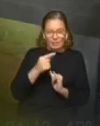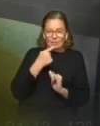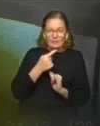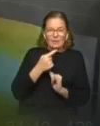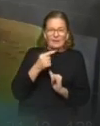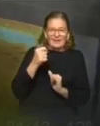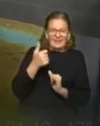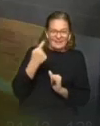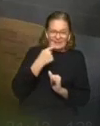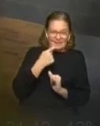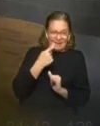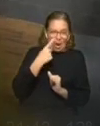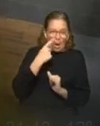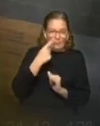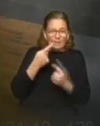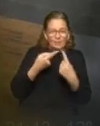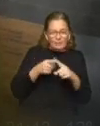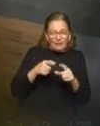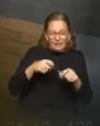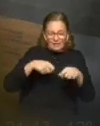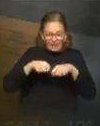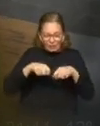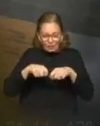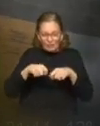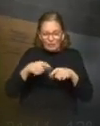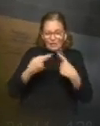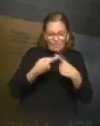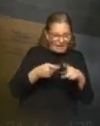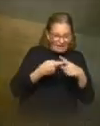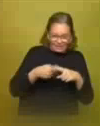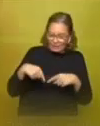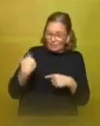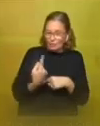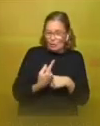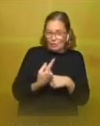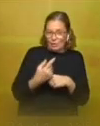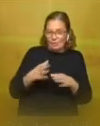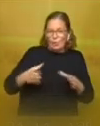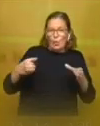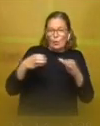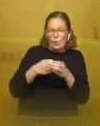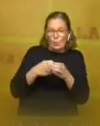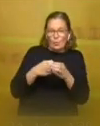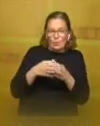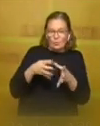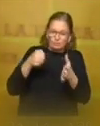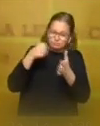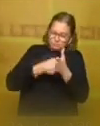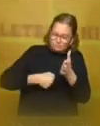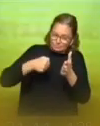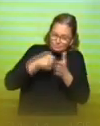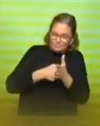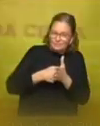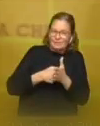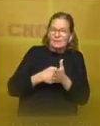Pernera recién, dentro de las diferencias y de esas negociaciones en la diversidad, construye un colectivo y dar la lucha, lo que se conoce como